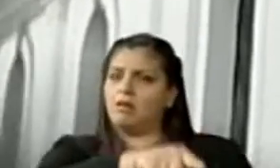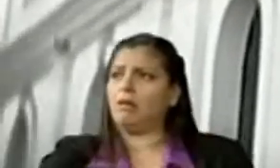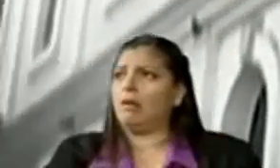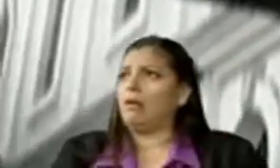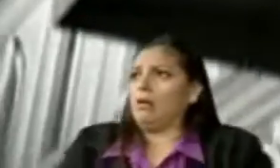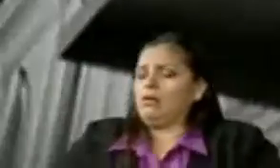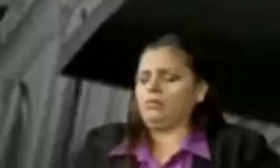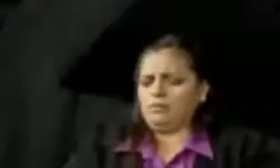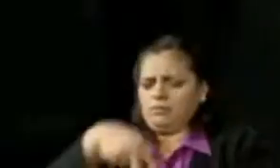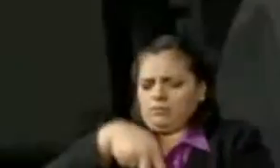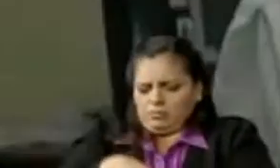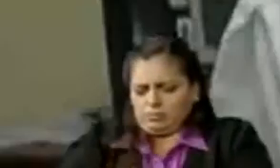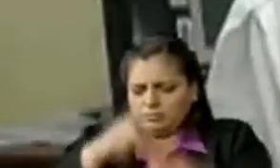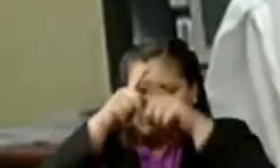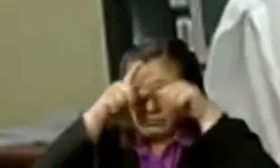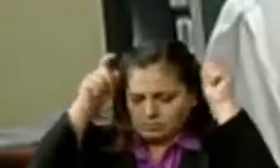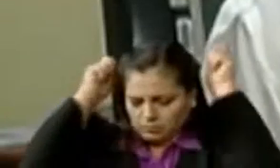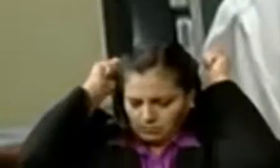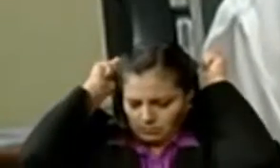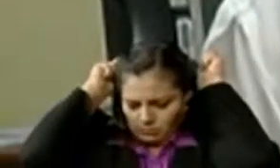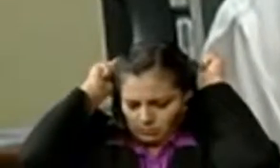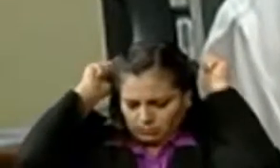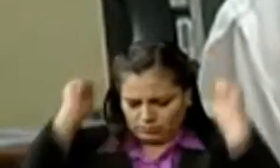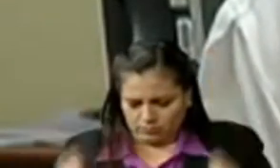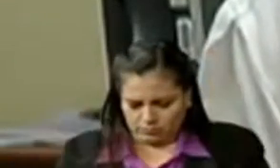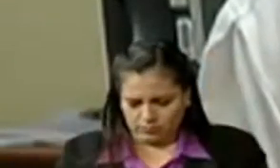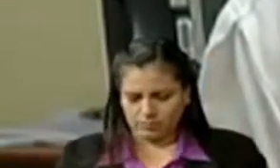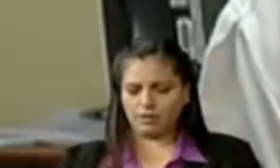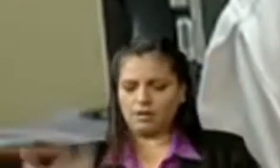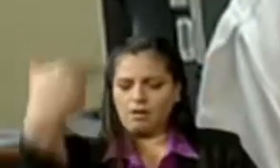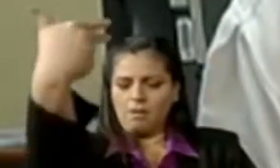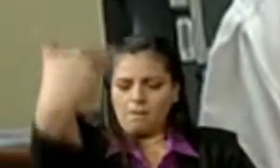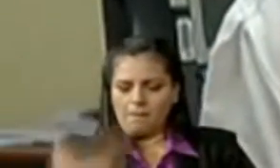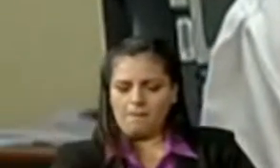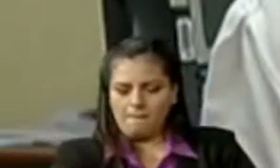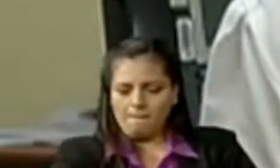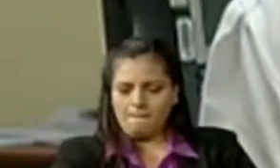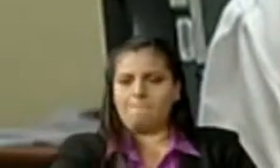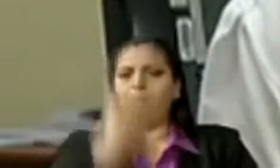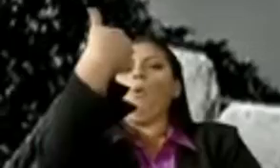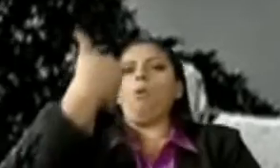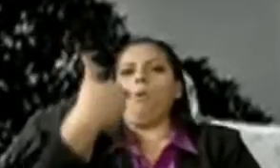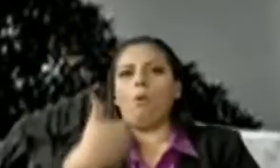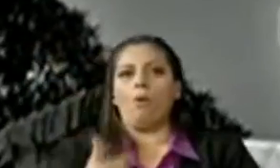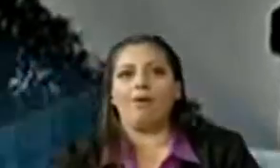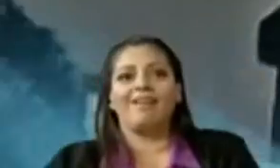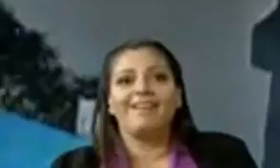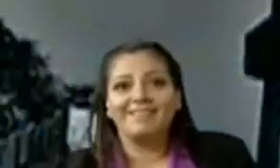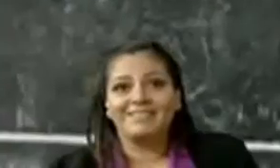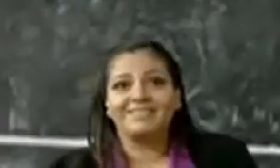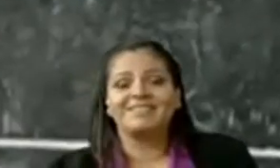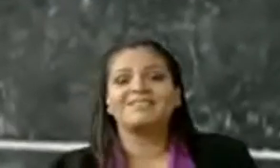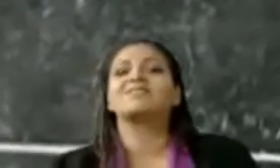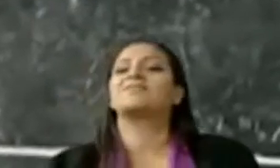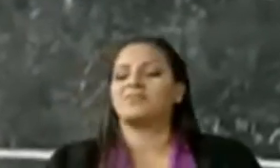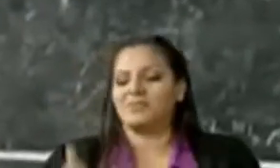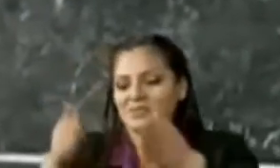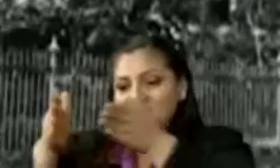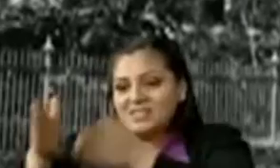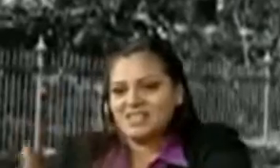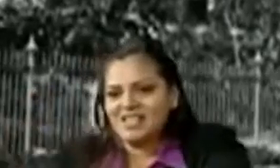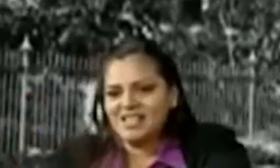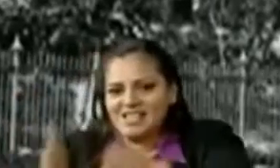el disparo, te llevan al hospital. Si en el hospital igual te mueres, te llevan al cementerio y todo está al ladito. Entonces, una secuencia